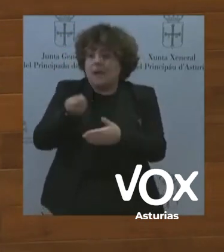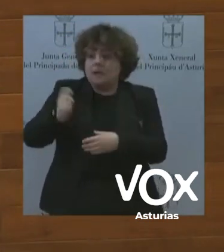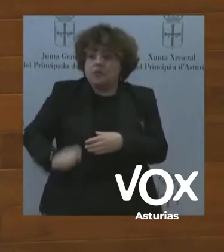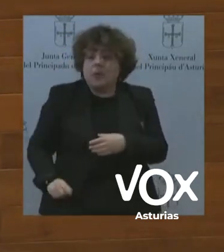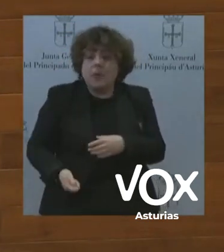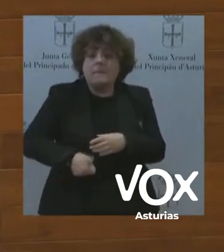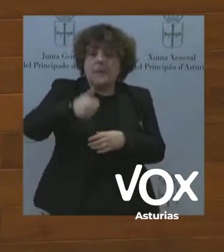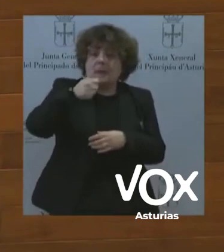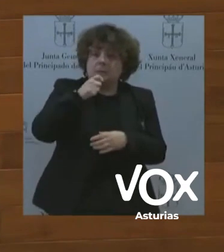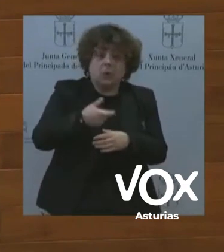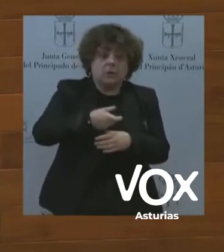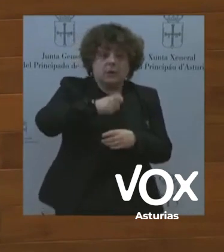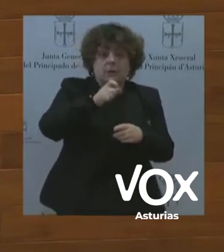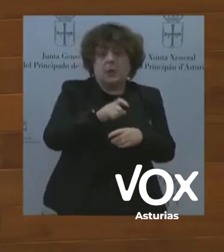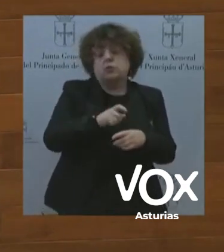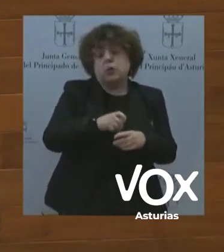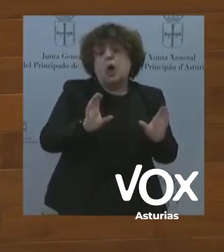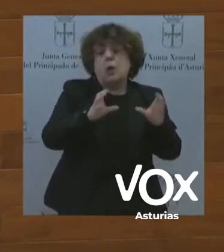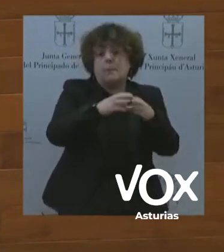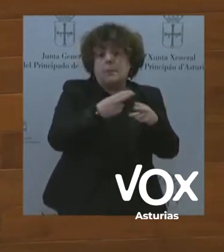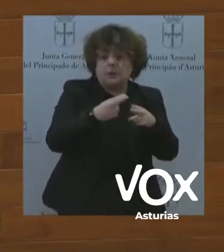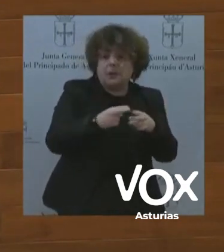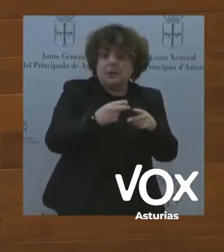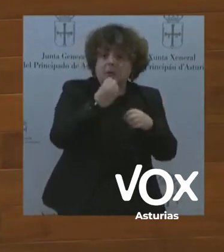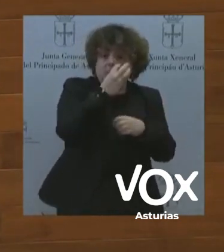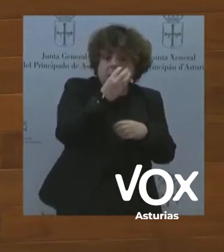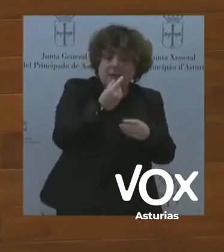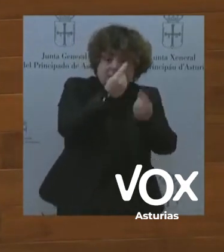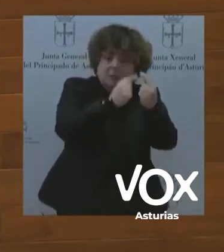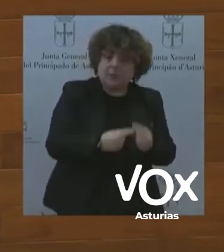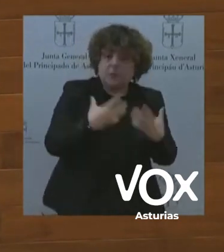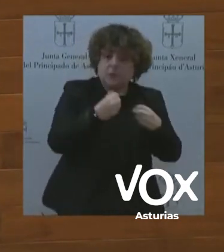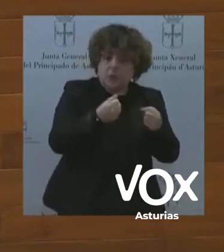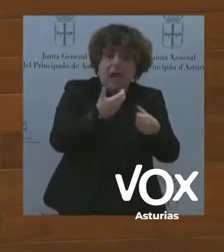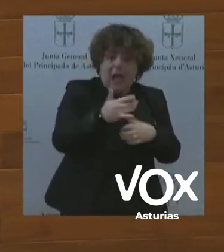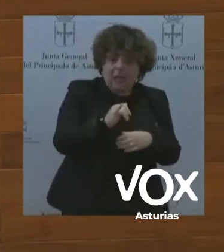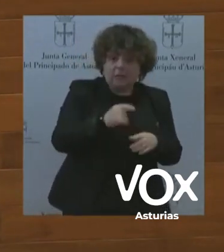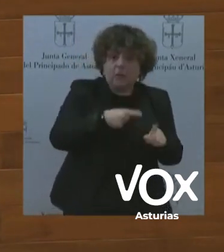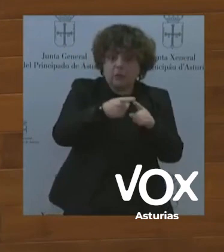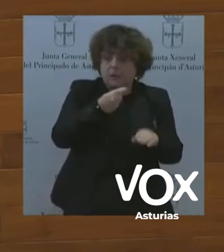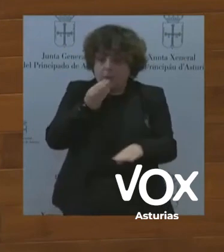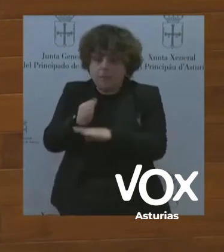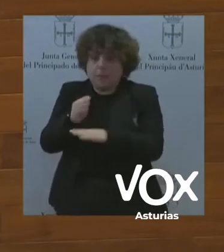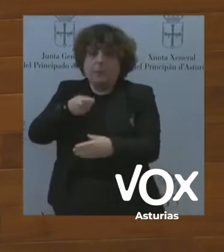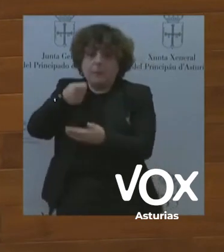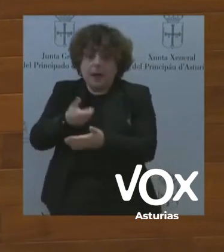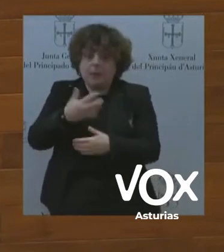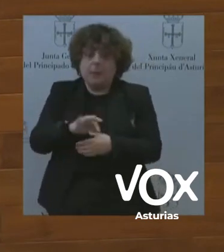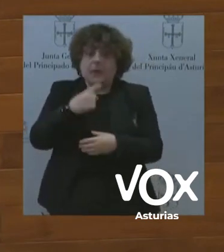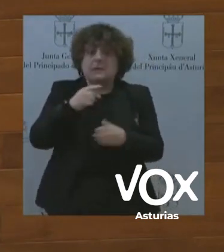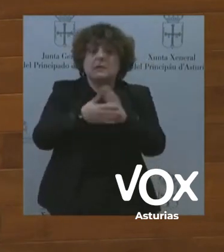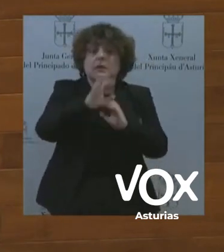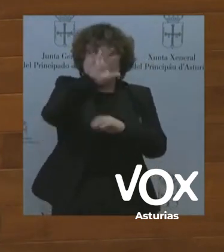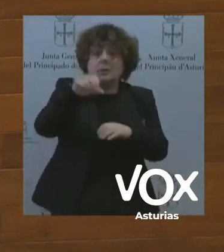sanidad más que suficiente para ello. Es lamentable que seamos la segunda comunidad autónoma que menos paga a estos profesionales en